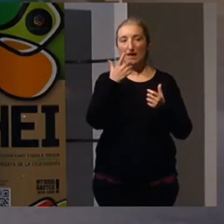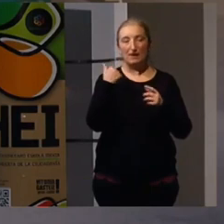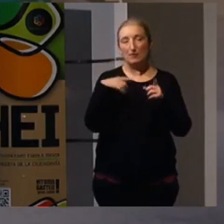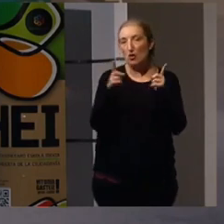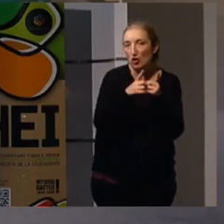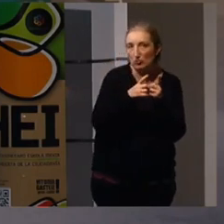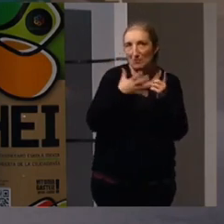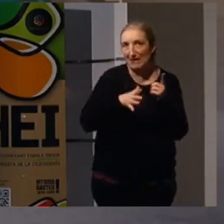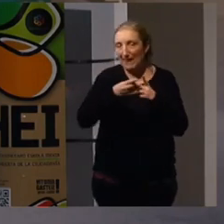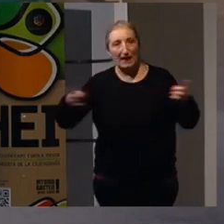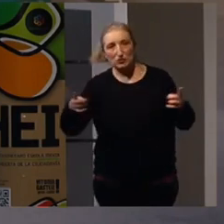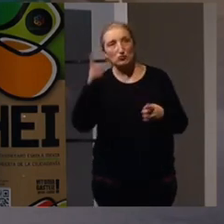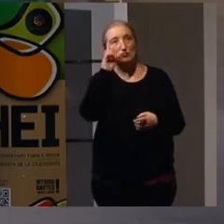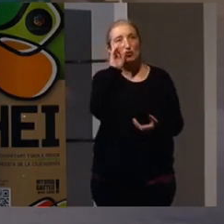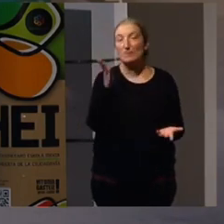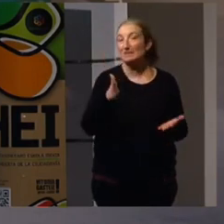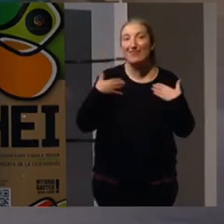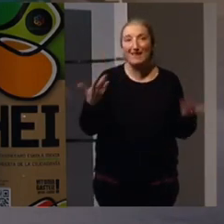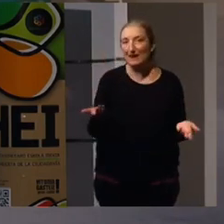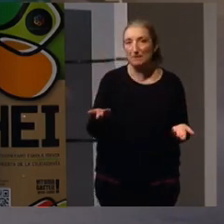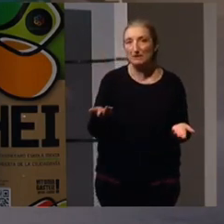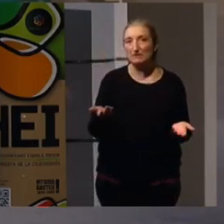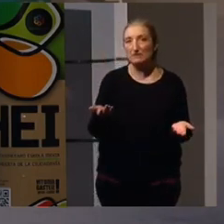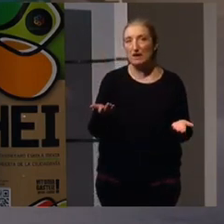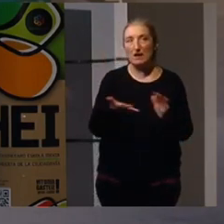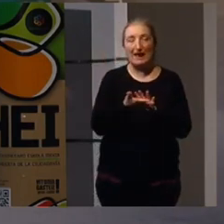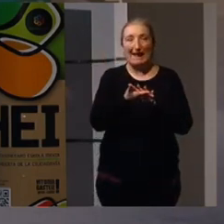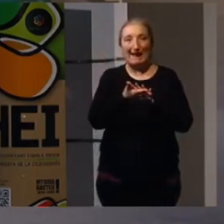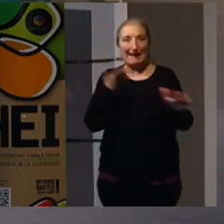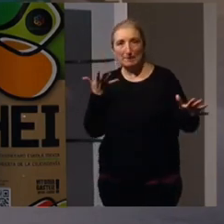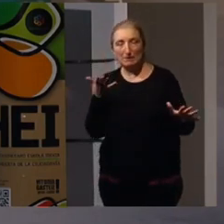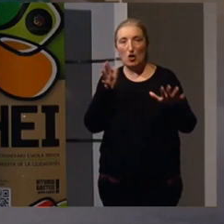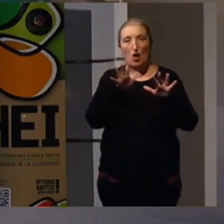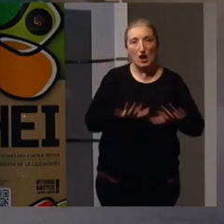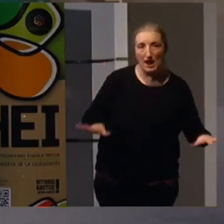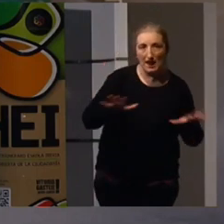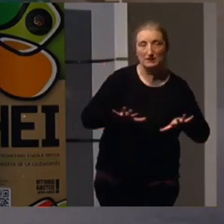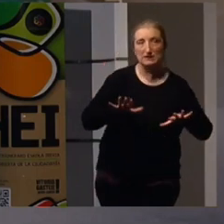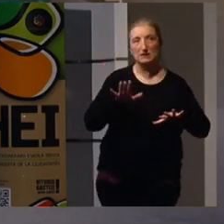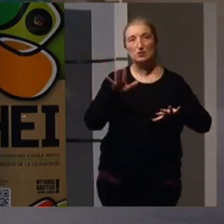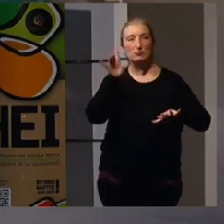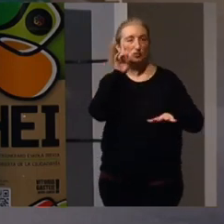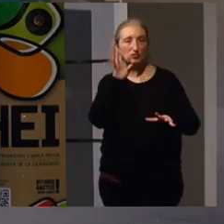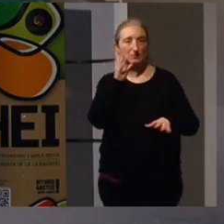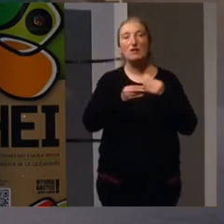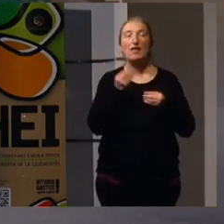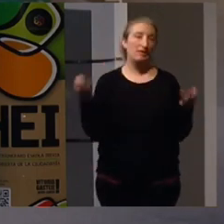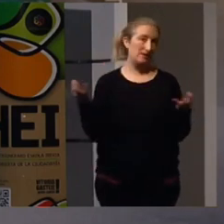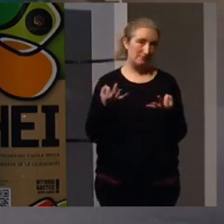pasan esas cosas. Tú no sabes cuándo de repente va a haber un acelerón en ese sentido. Lo que sí que es importante que